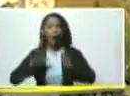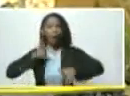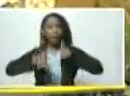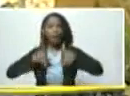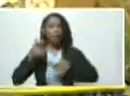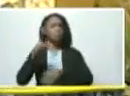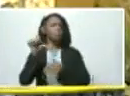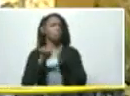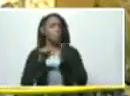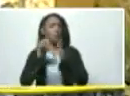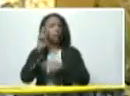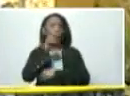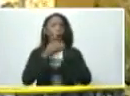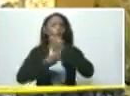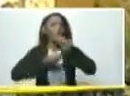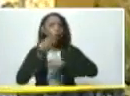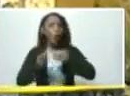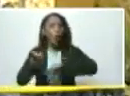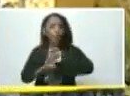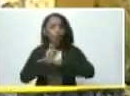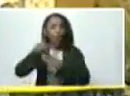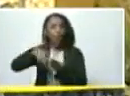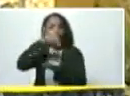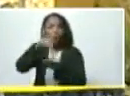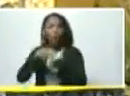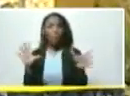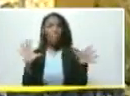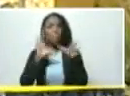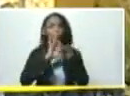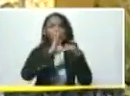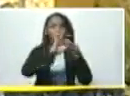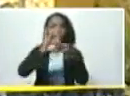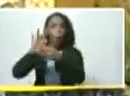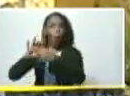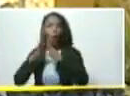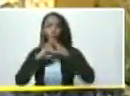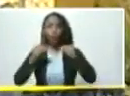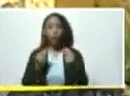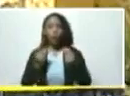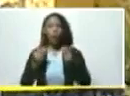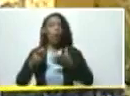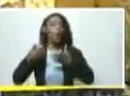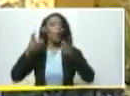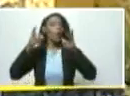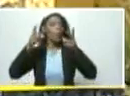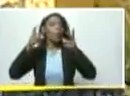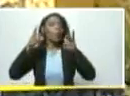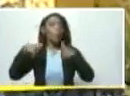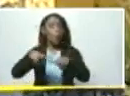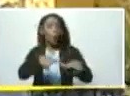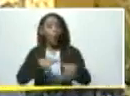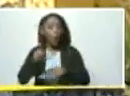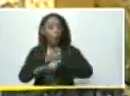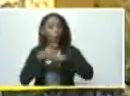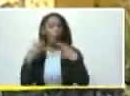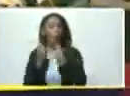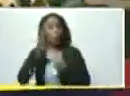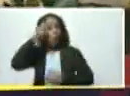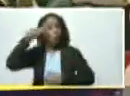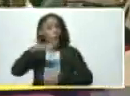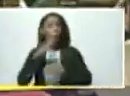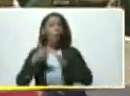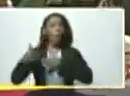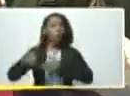donde vimos cómo desde el gobierno nacional se articulan en todas las instancias de gobierno con el pueblo para conducir una